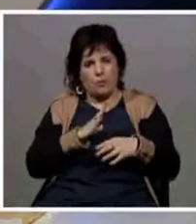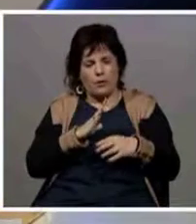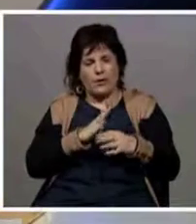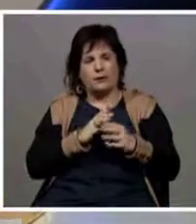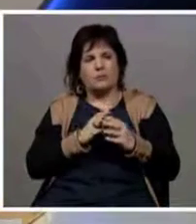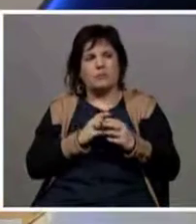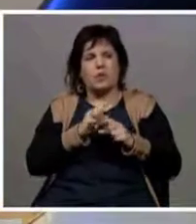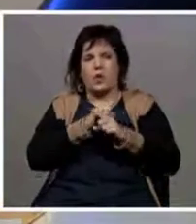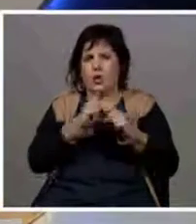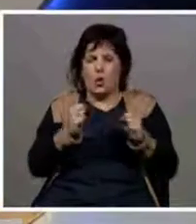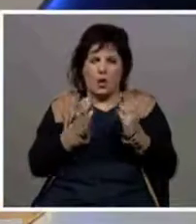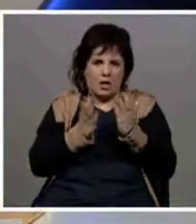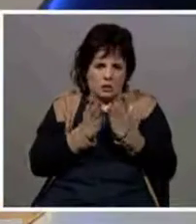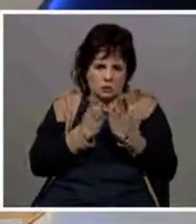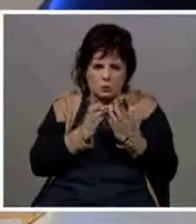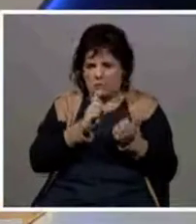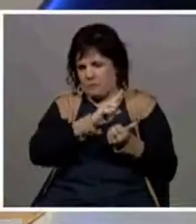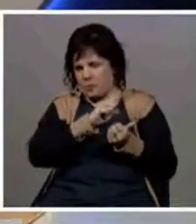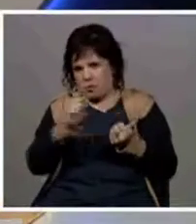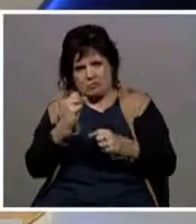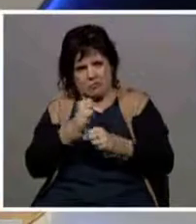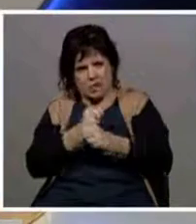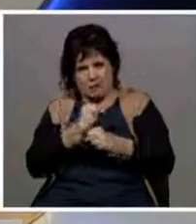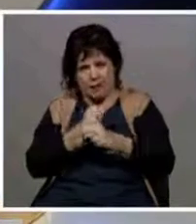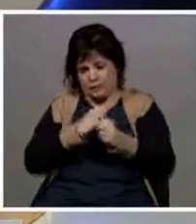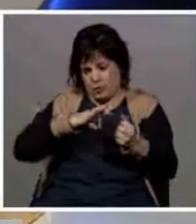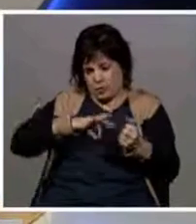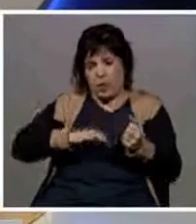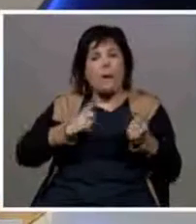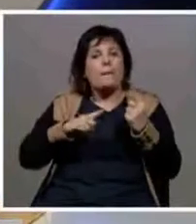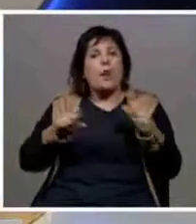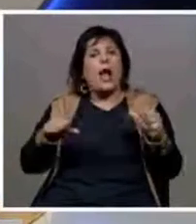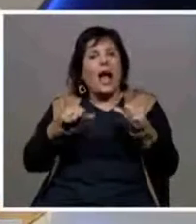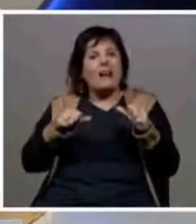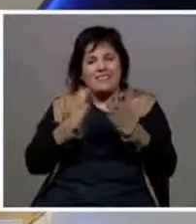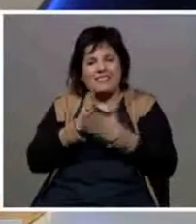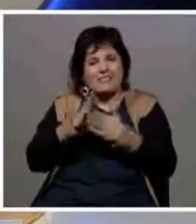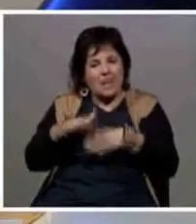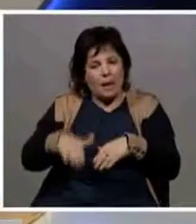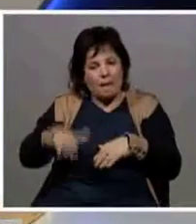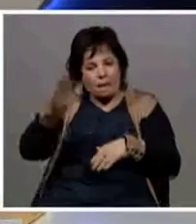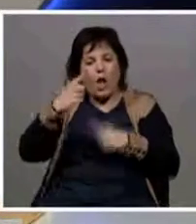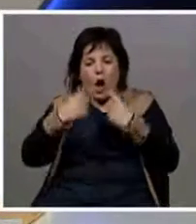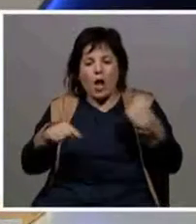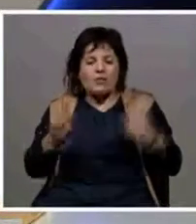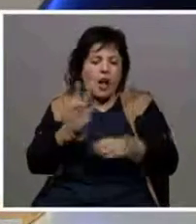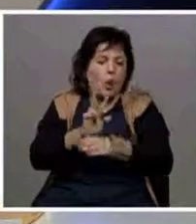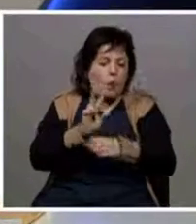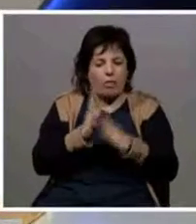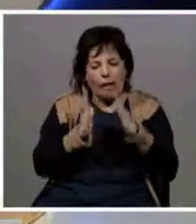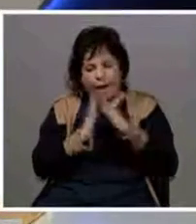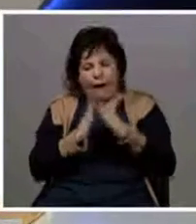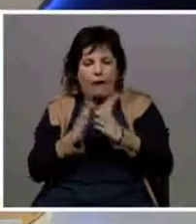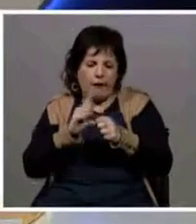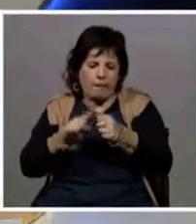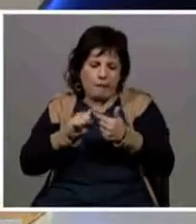que no estudian ni trabajan de manera remunerada pero si trabajan desde niñas en las tareas de cuidado de la casa